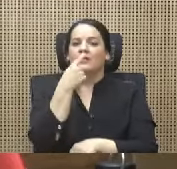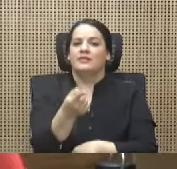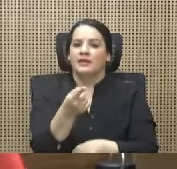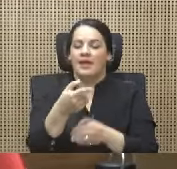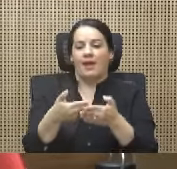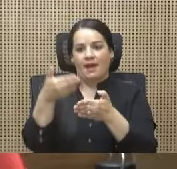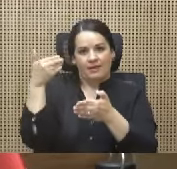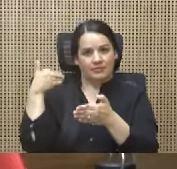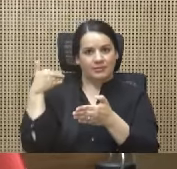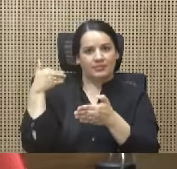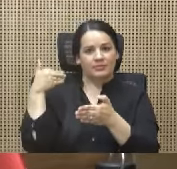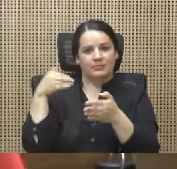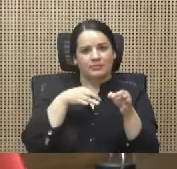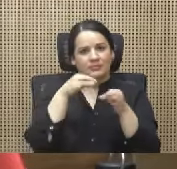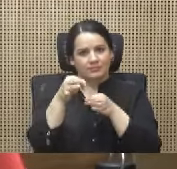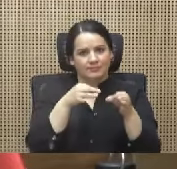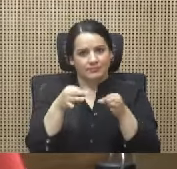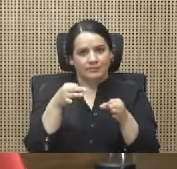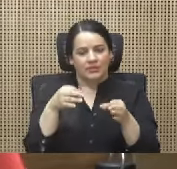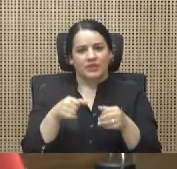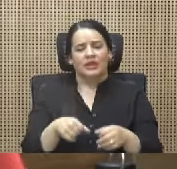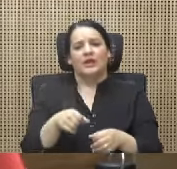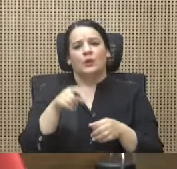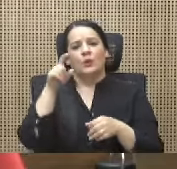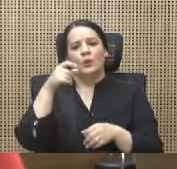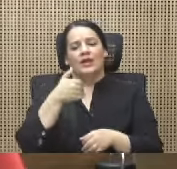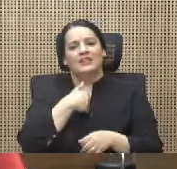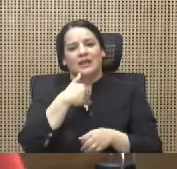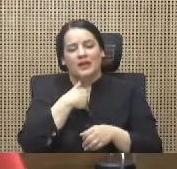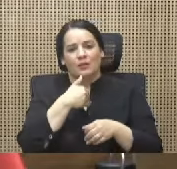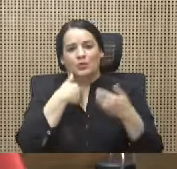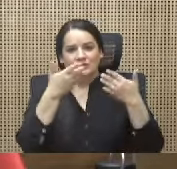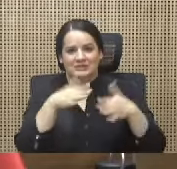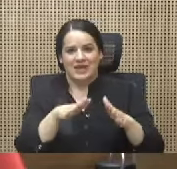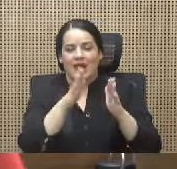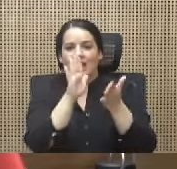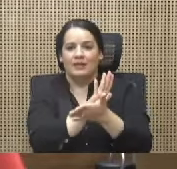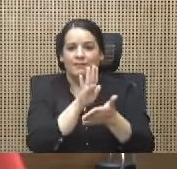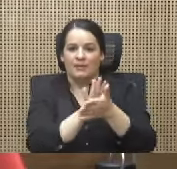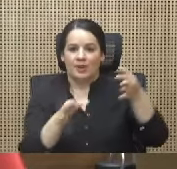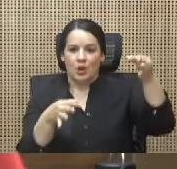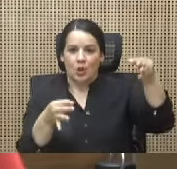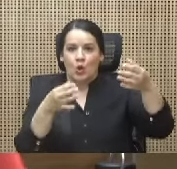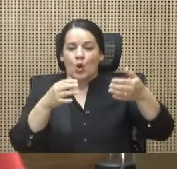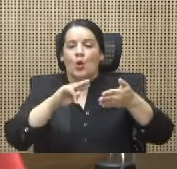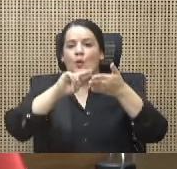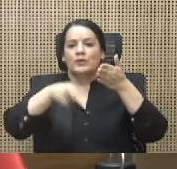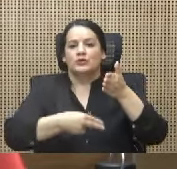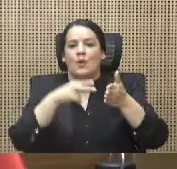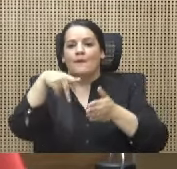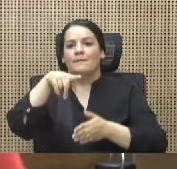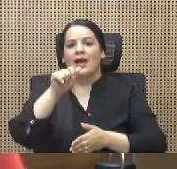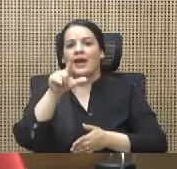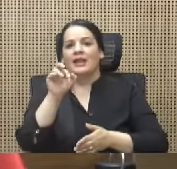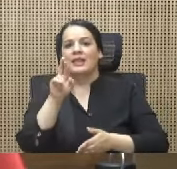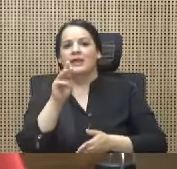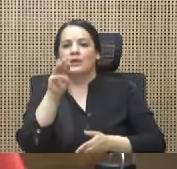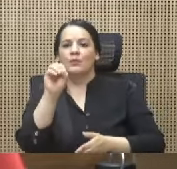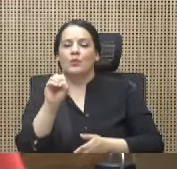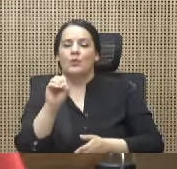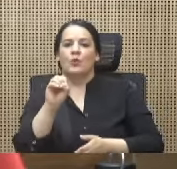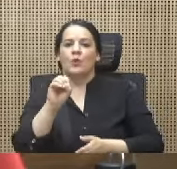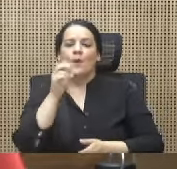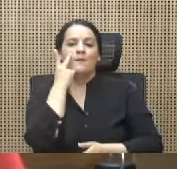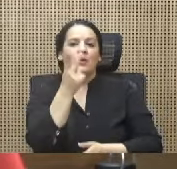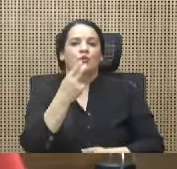anteriormente, lo que tenemos definido así en el papel de la Convención de Palermo es lo que estamos viendo hoy todos los días en el periódico. Y